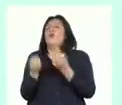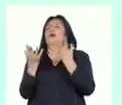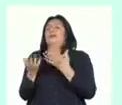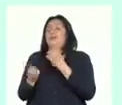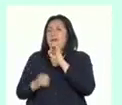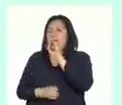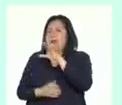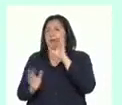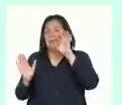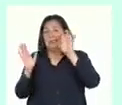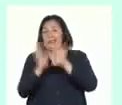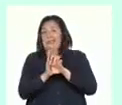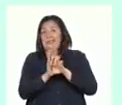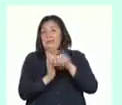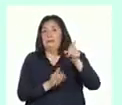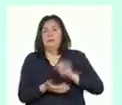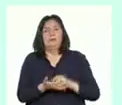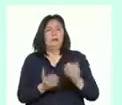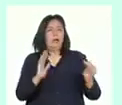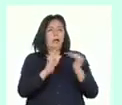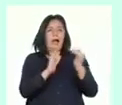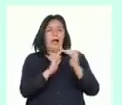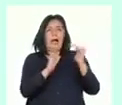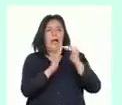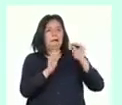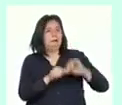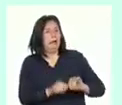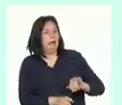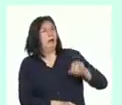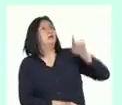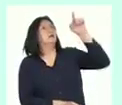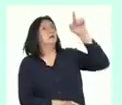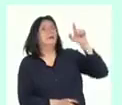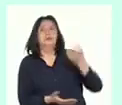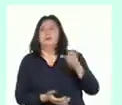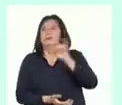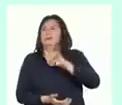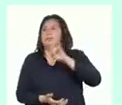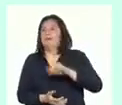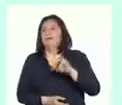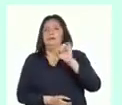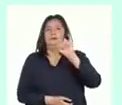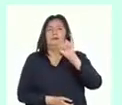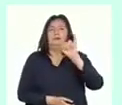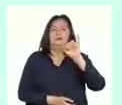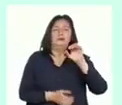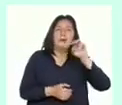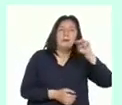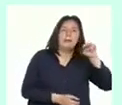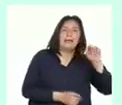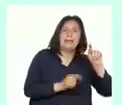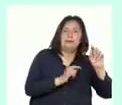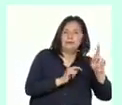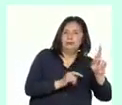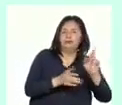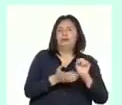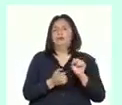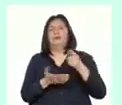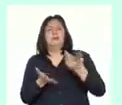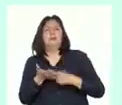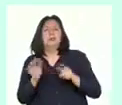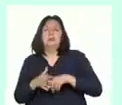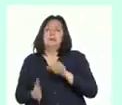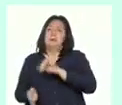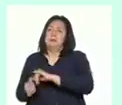expresar. Por ejemplo, para medir la altura de una casa, es mejor usar los metros. Sin embargo, si queremos medir